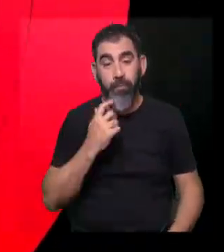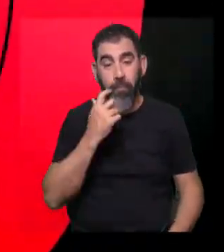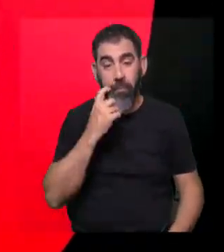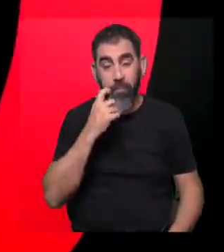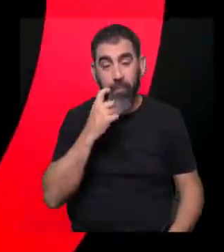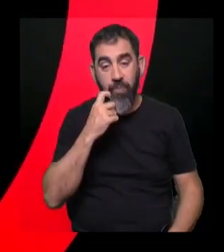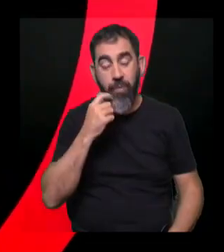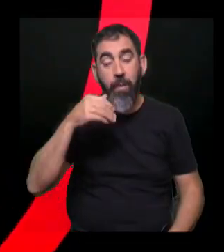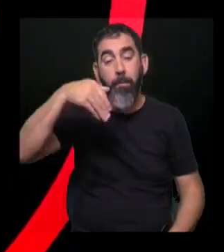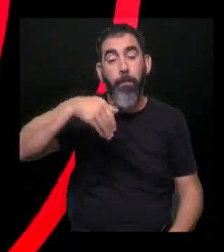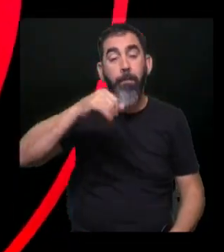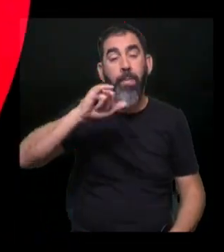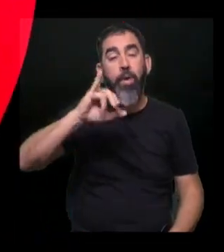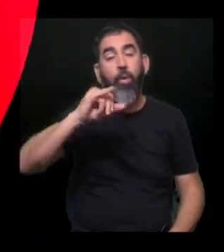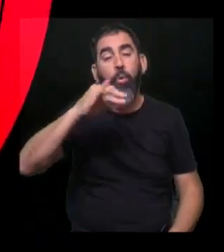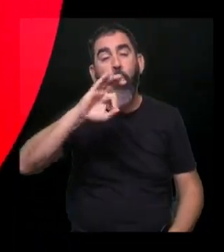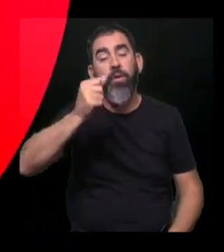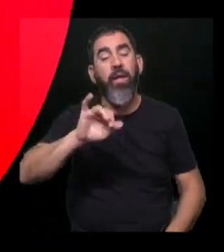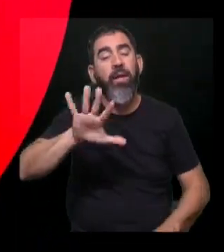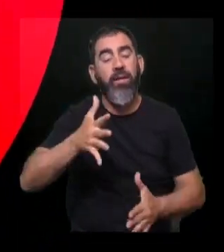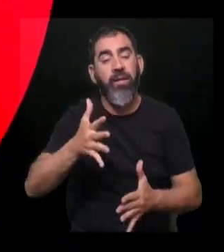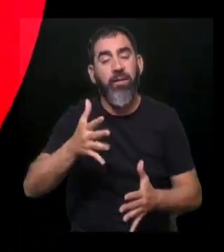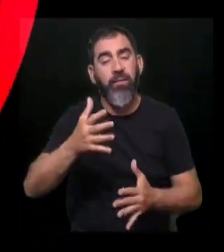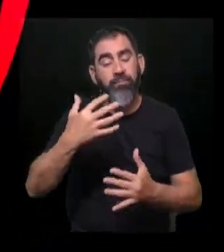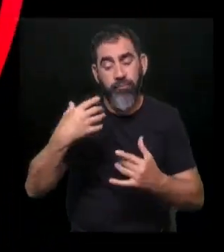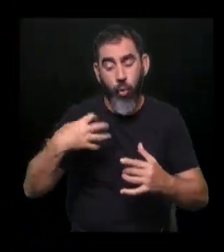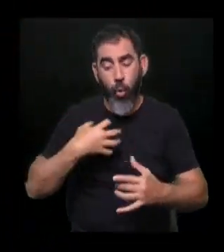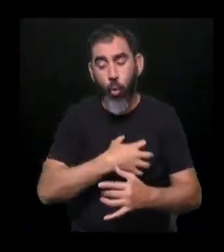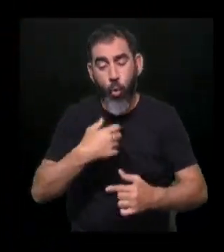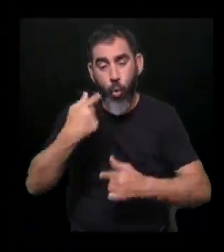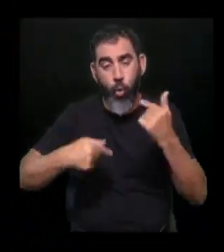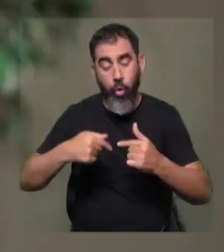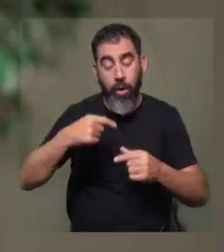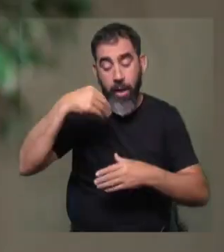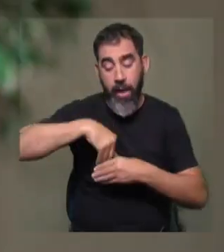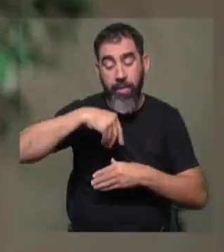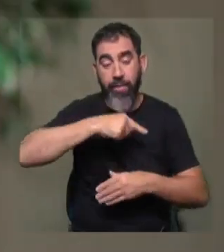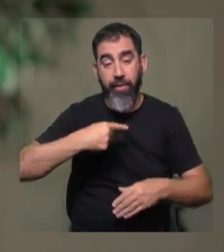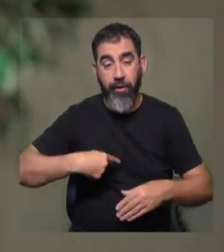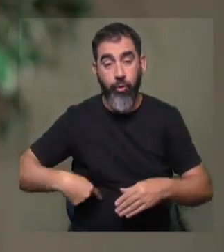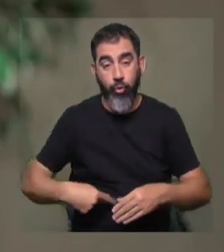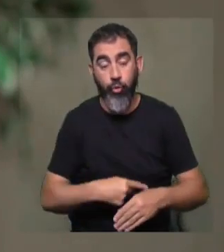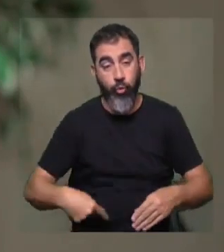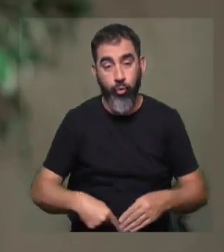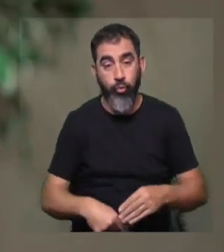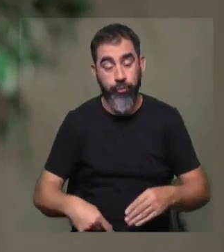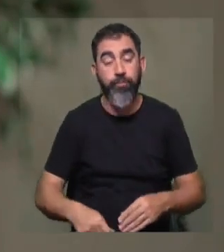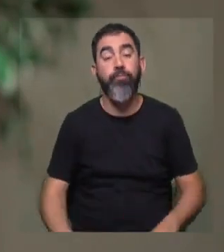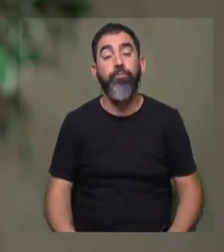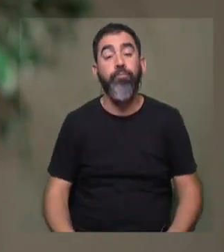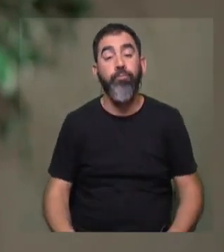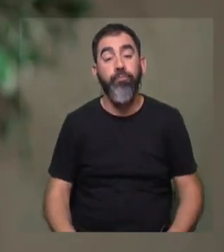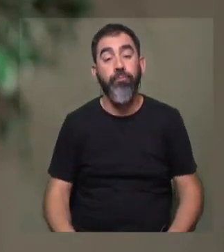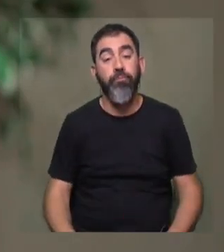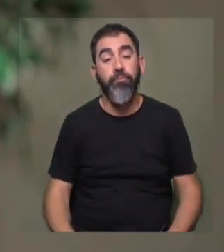La microbiota intestinal, estamos hablando de un conjunto de microorganismos que están presentes en el intestino y en todo el tracto digestivo, pero